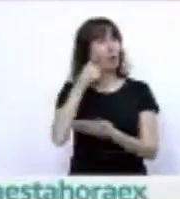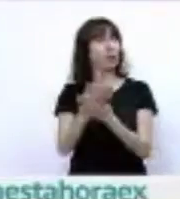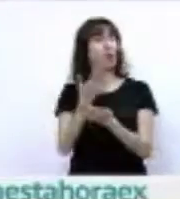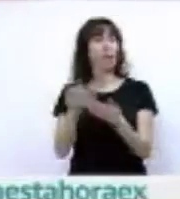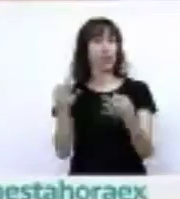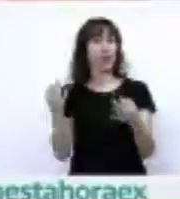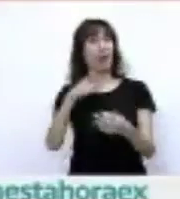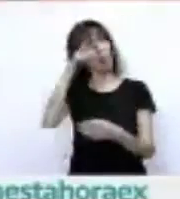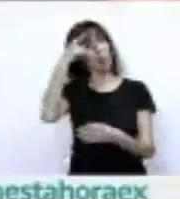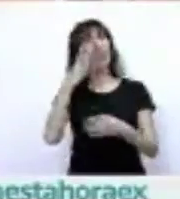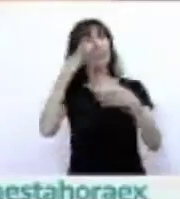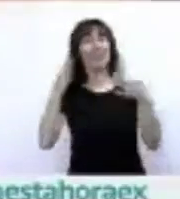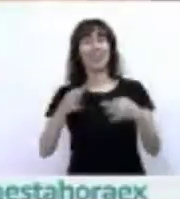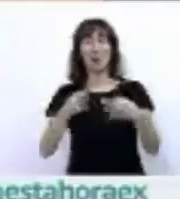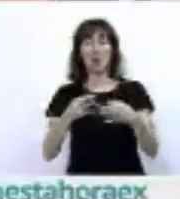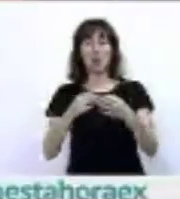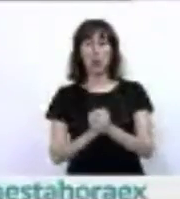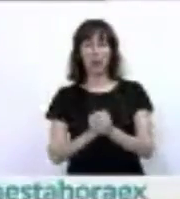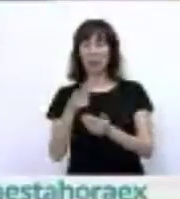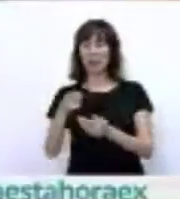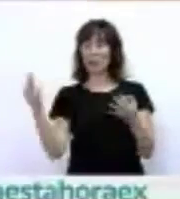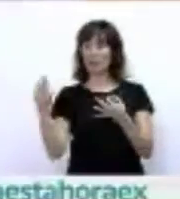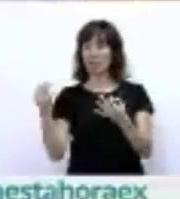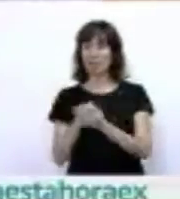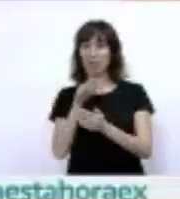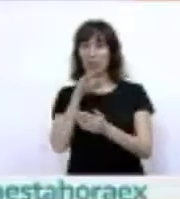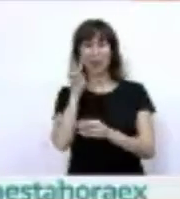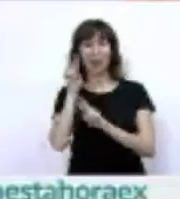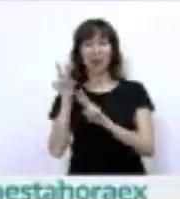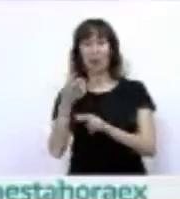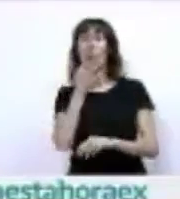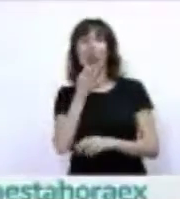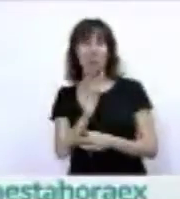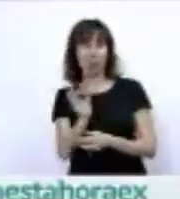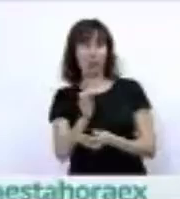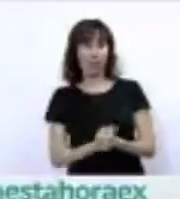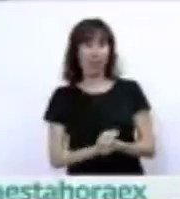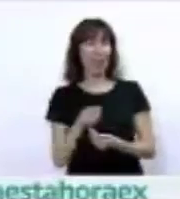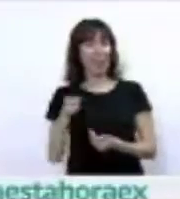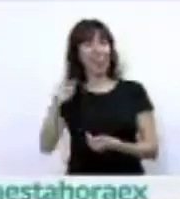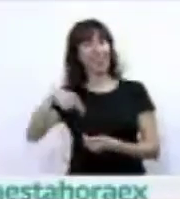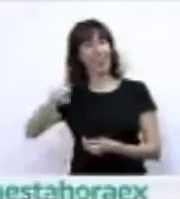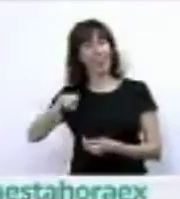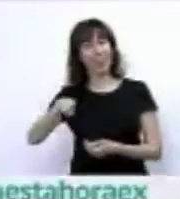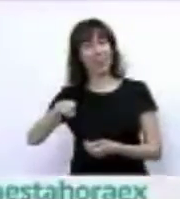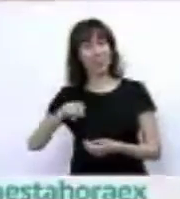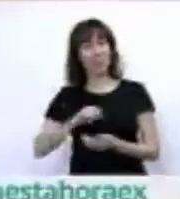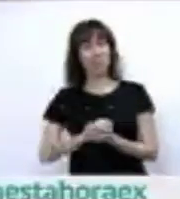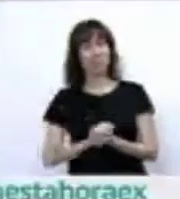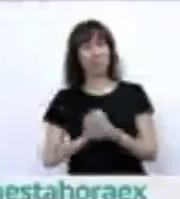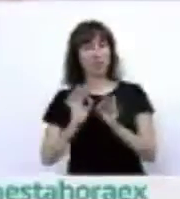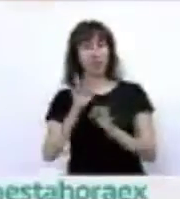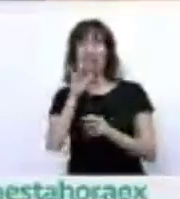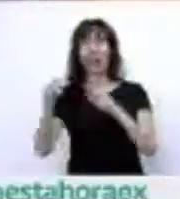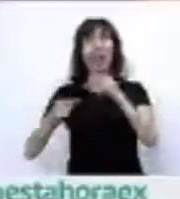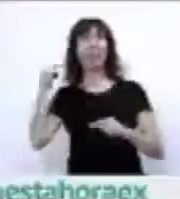Claro que sí. Esto de nuestro circo, cuéntanos qué es, porque bueno, ya vimos aquí un pequeño ejemplo, ¿verdad? Estos son el Sbarlow, van a actuar ahora